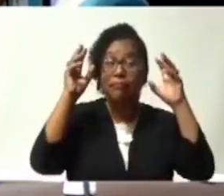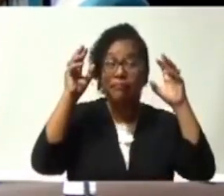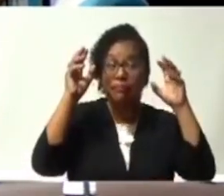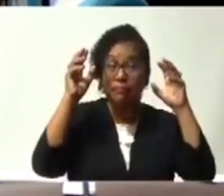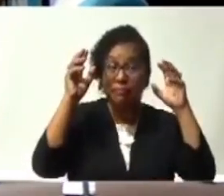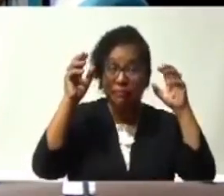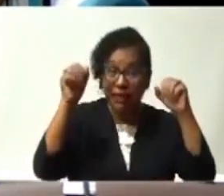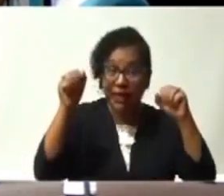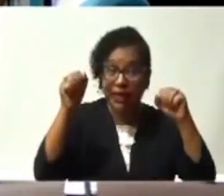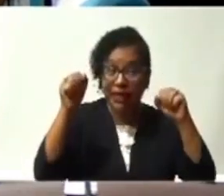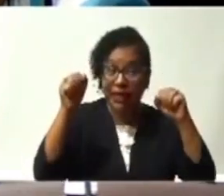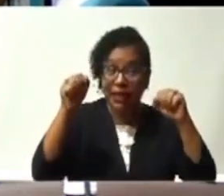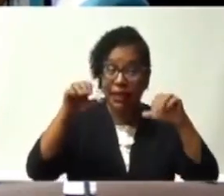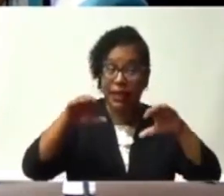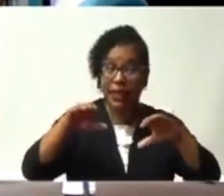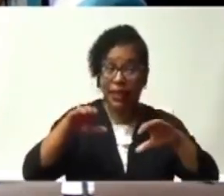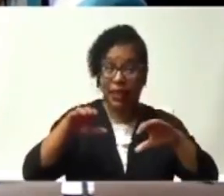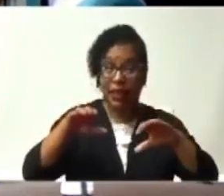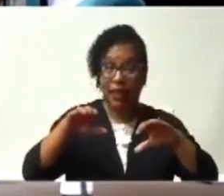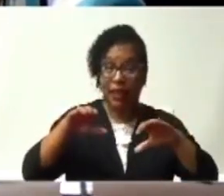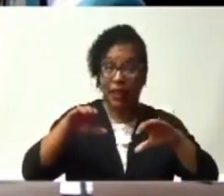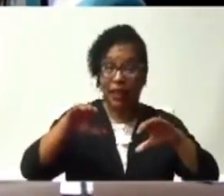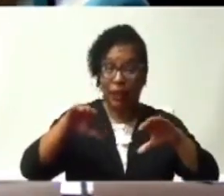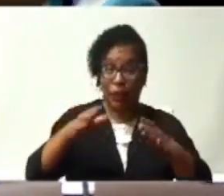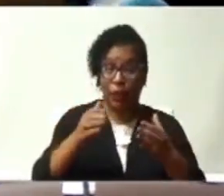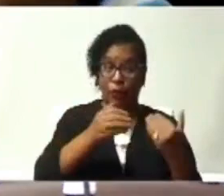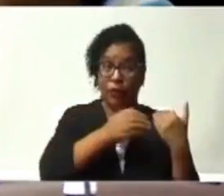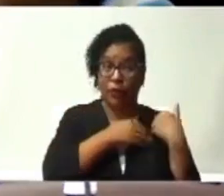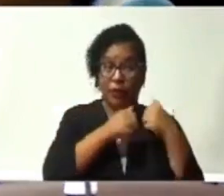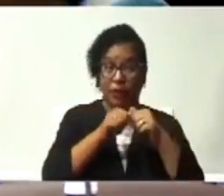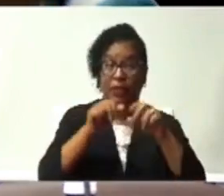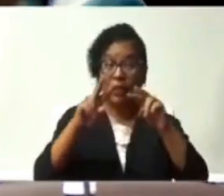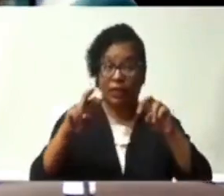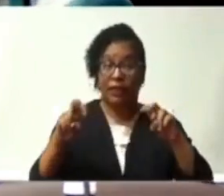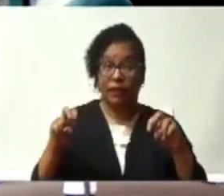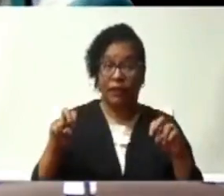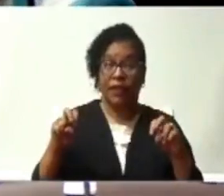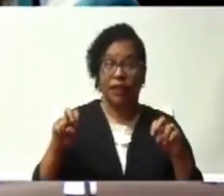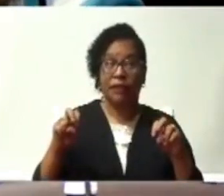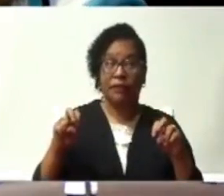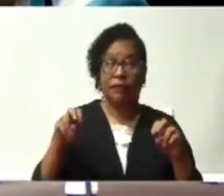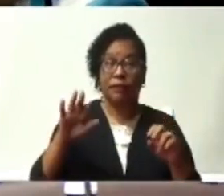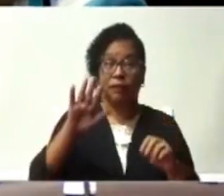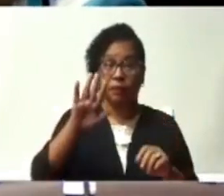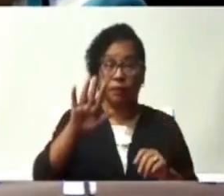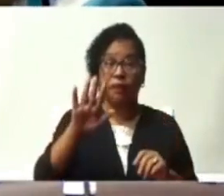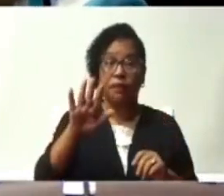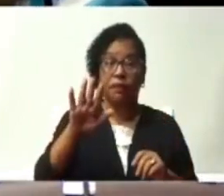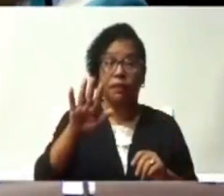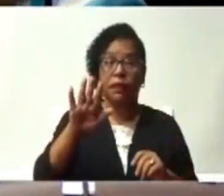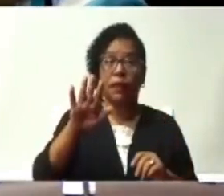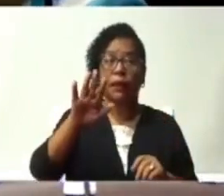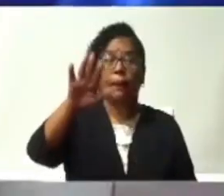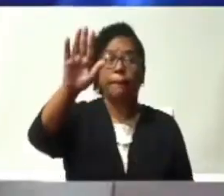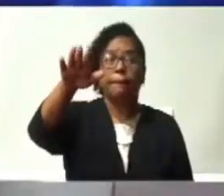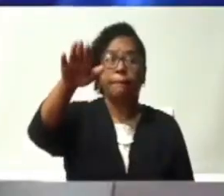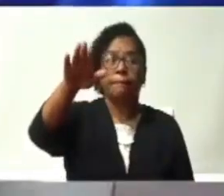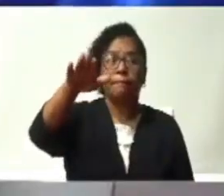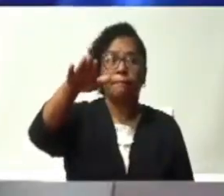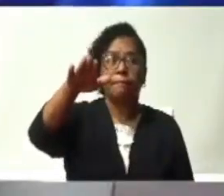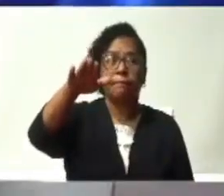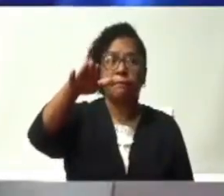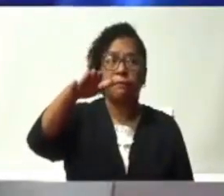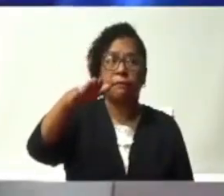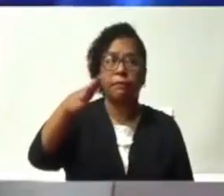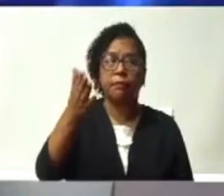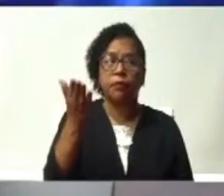para contestar al bloque, nosotros nos vemos en la obligación de aprovechar esta oportunidad, diputado, para llamar su atención. Pero algo que